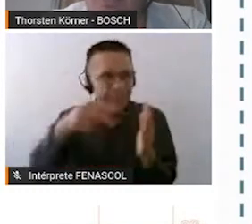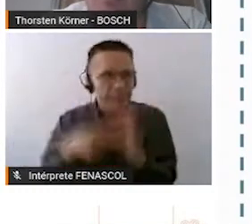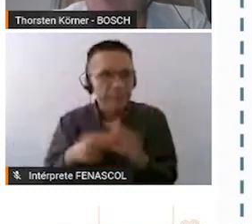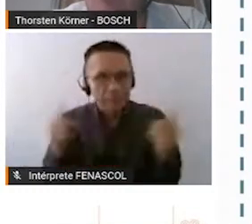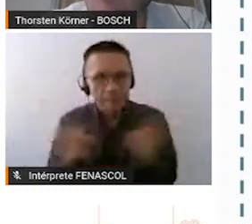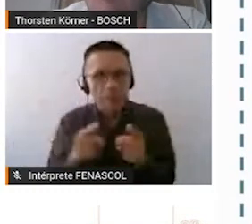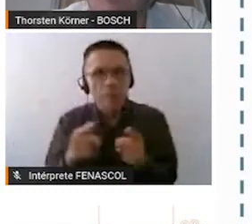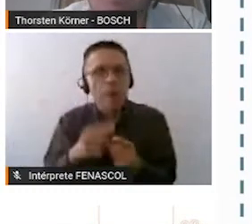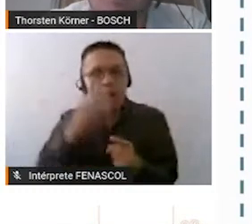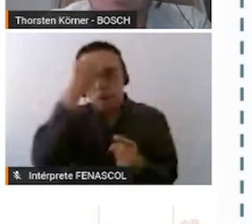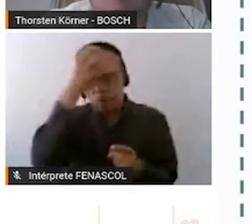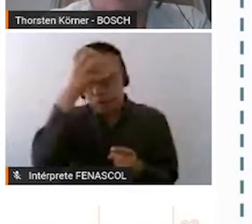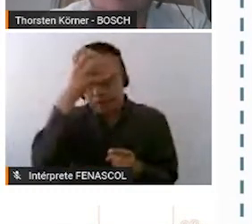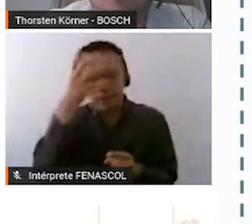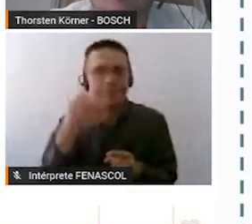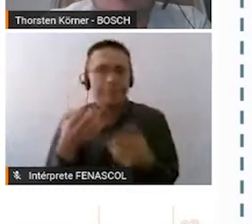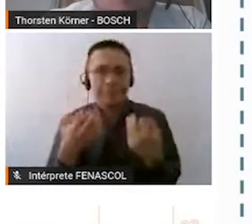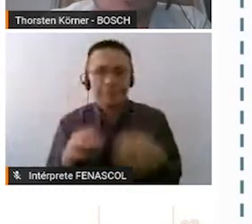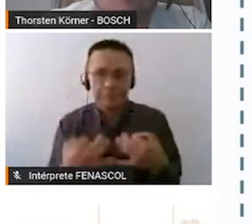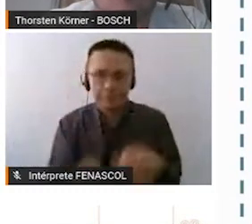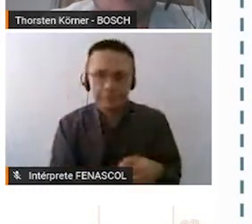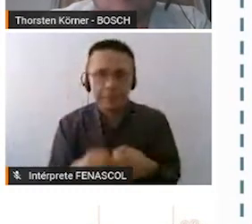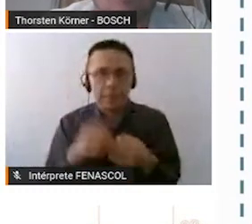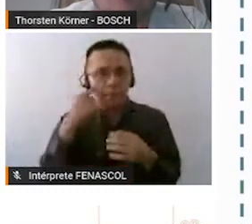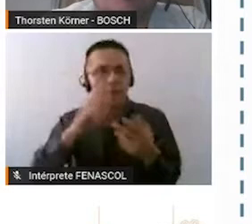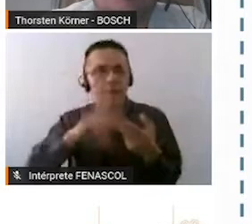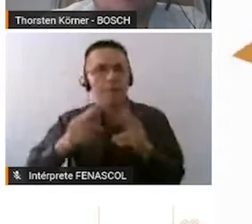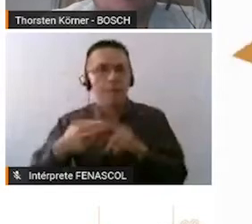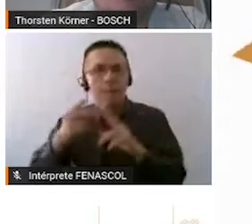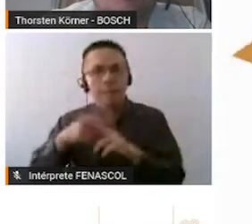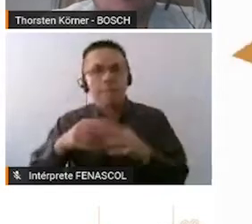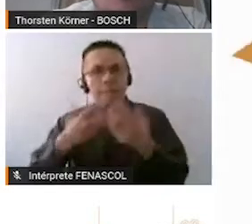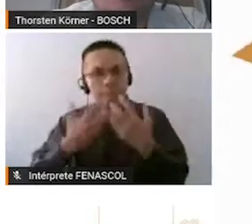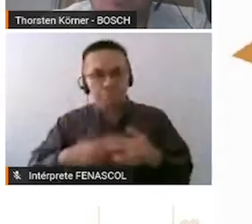que giran en torno a la industria 4.0.